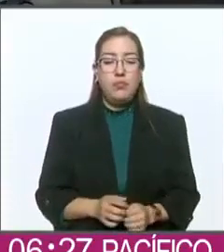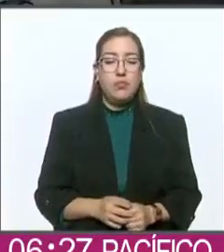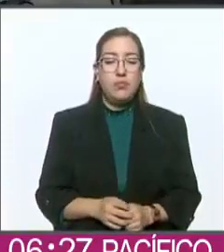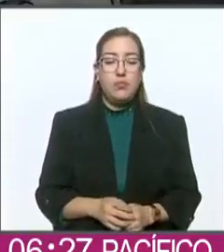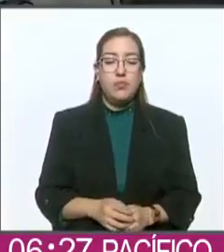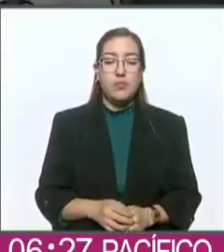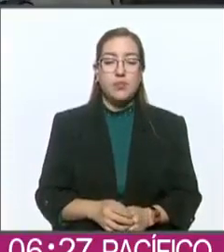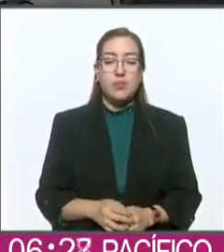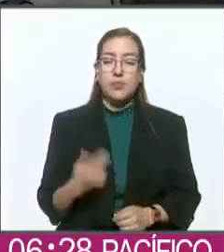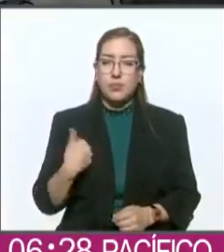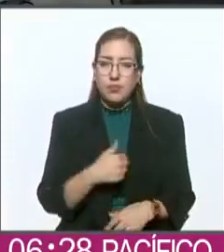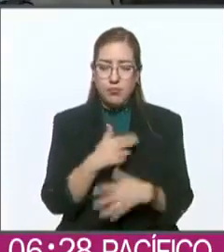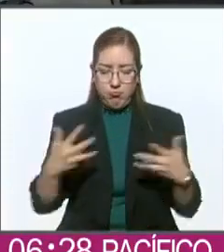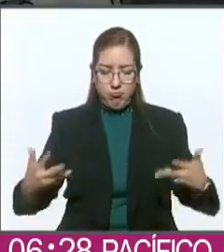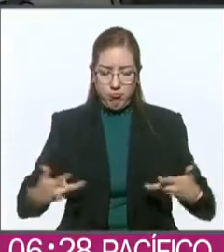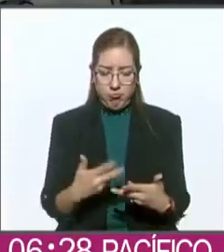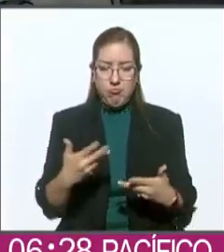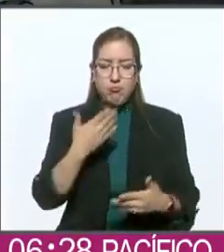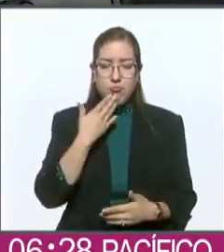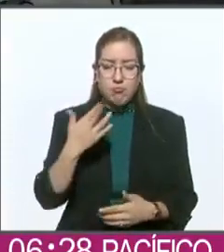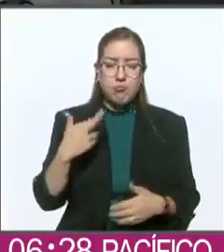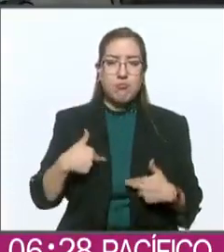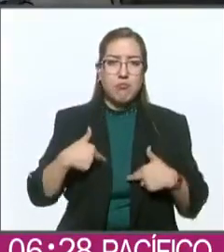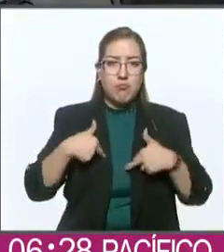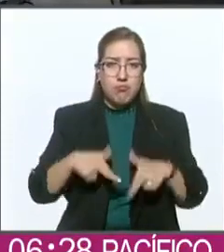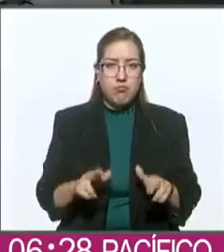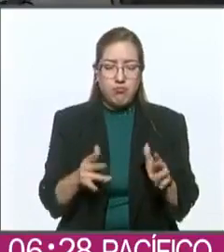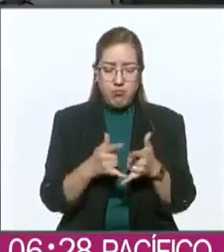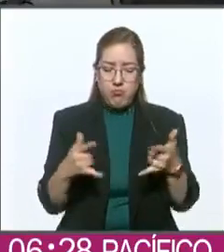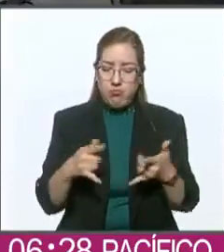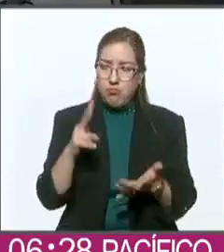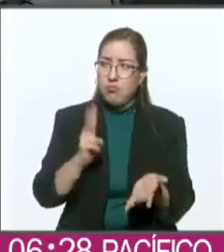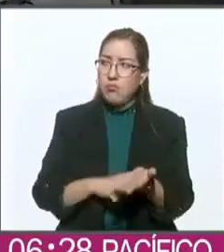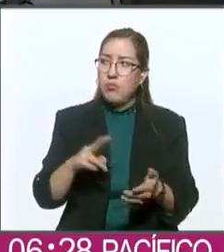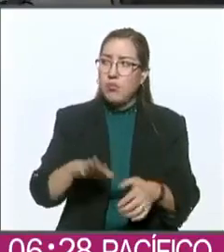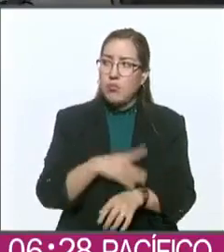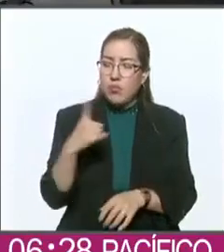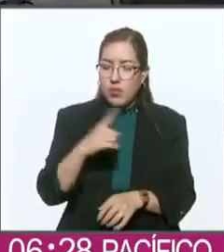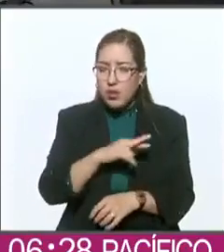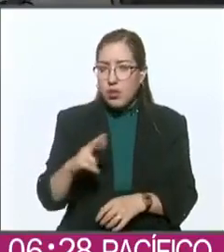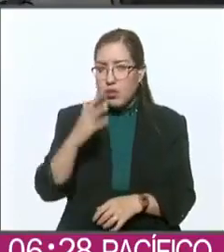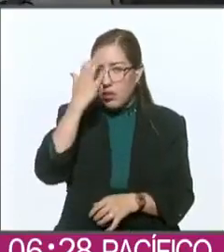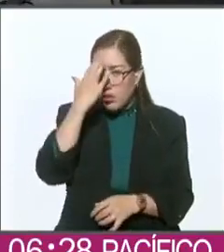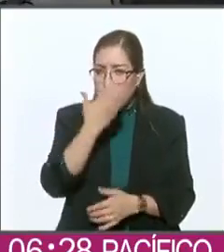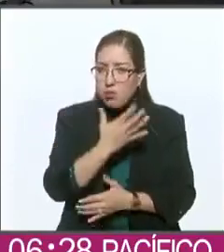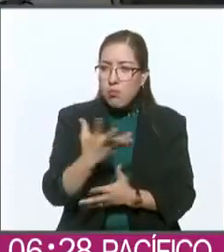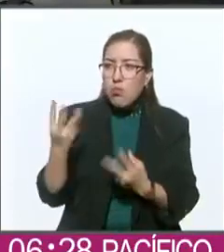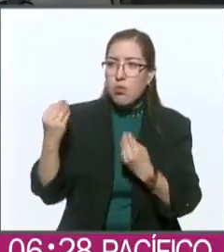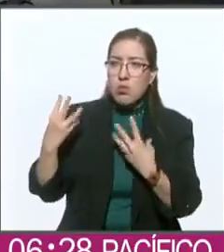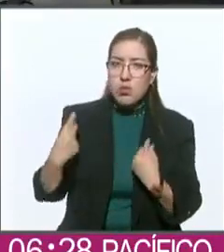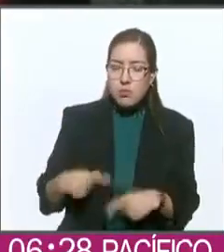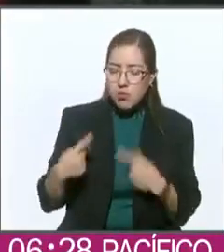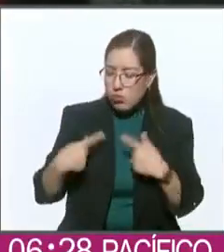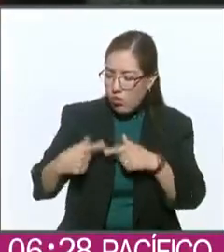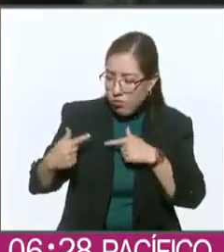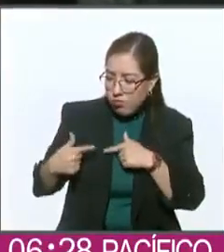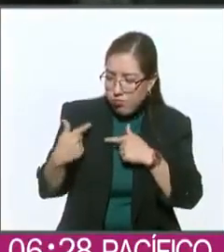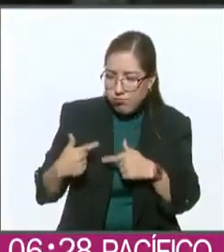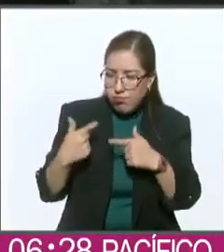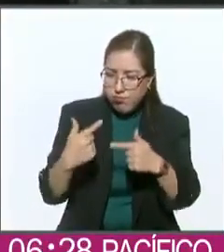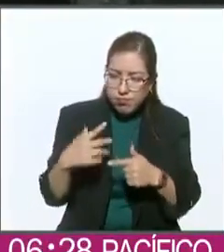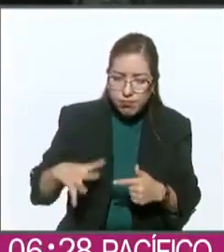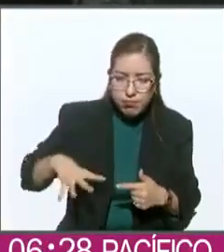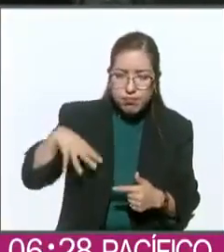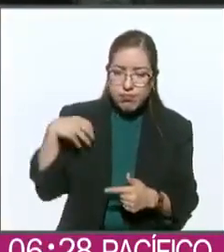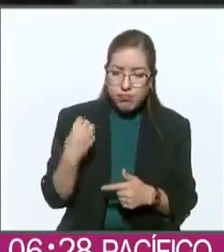tomado una batuta histórica en este momento, porque recogemos el fruto de las luchas de muchas generaciones. Claro. La paridad hoy